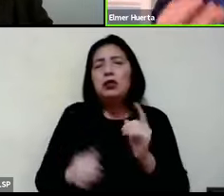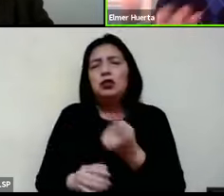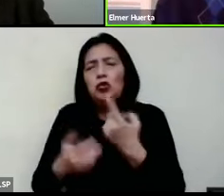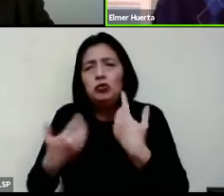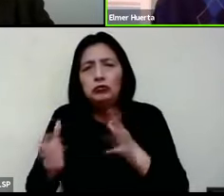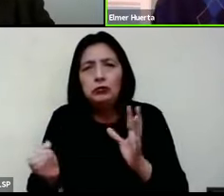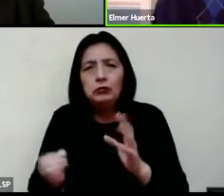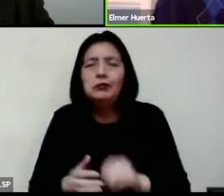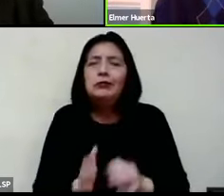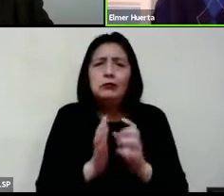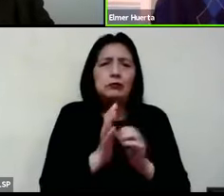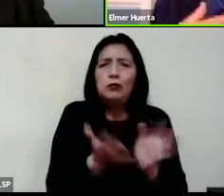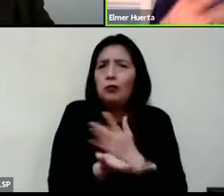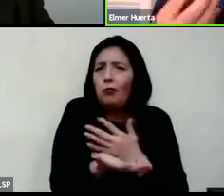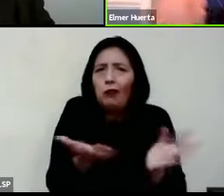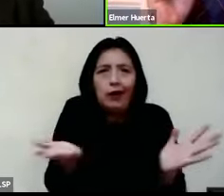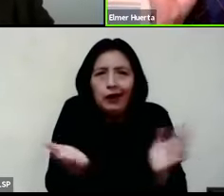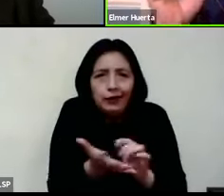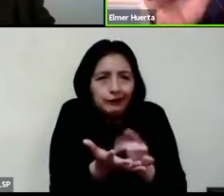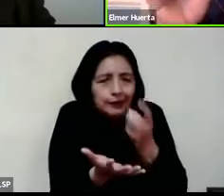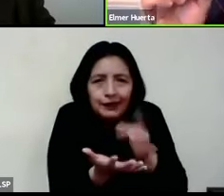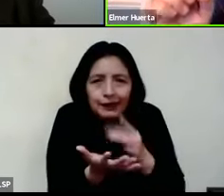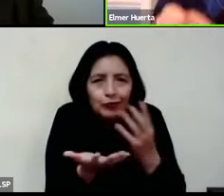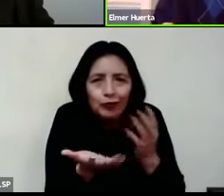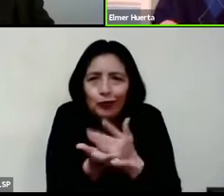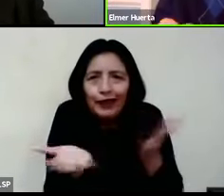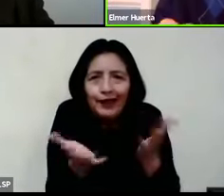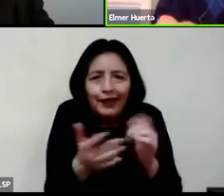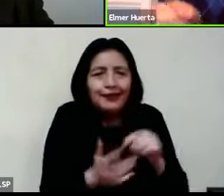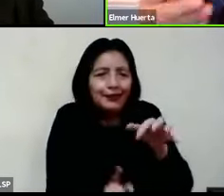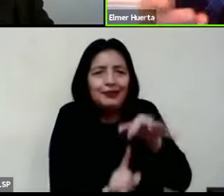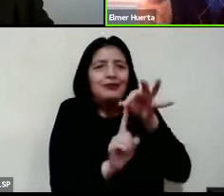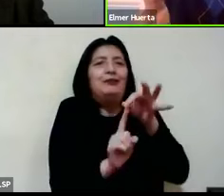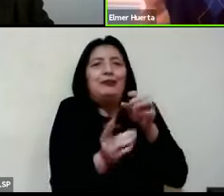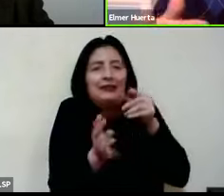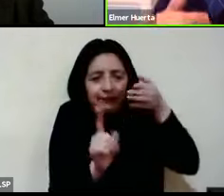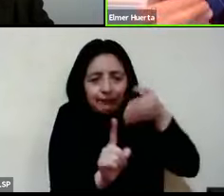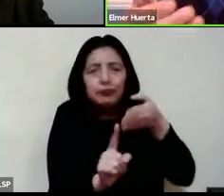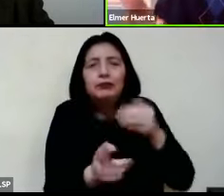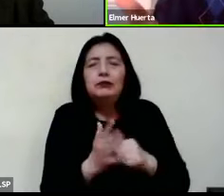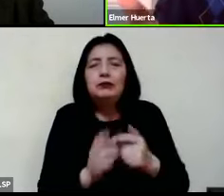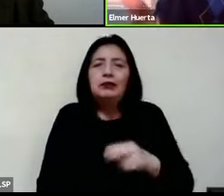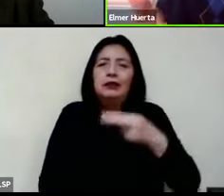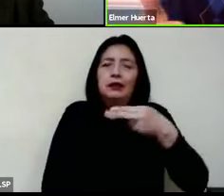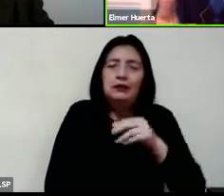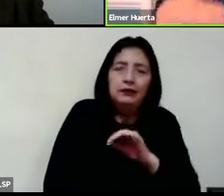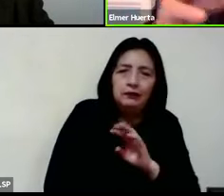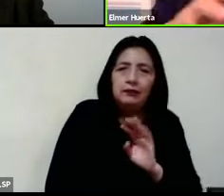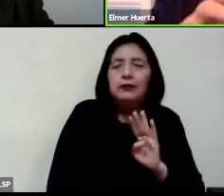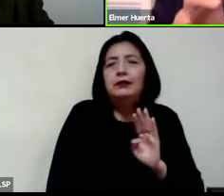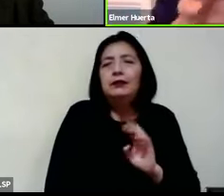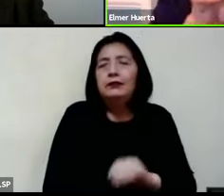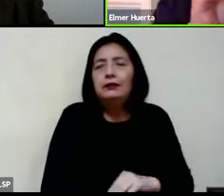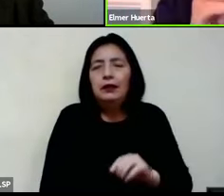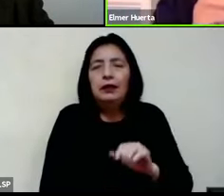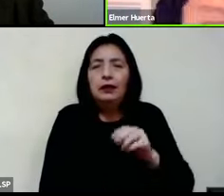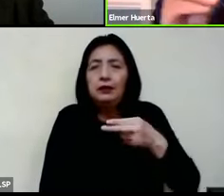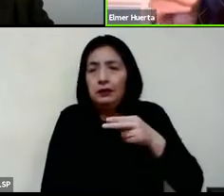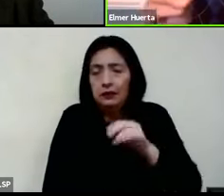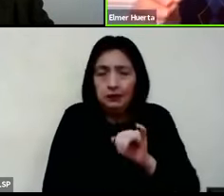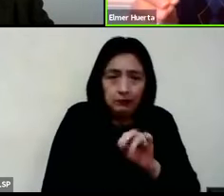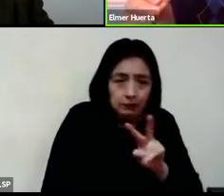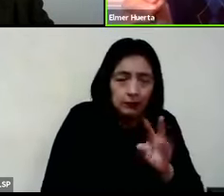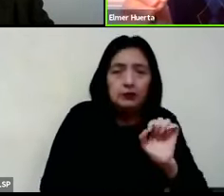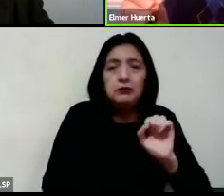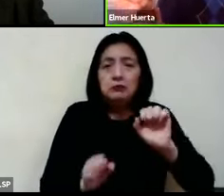los virus no tienen tratamiento, no tienen un remedio específico. El HIV tiene